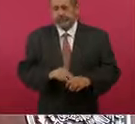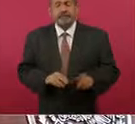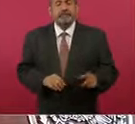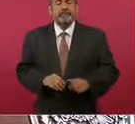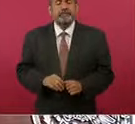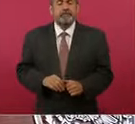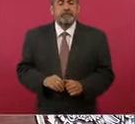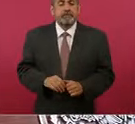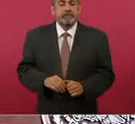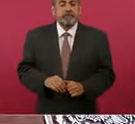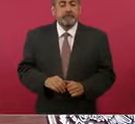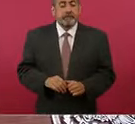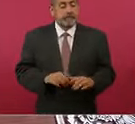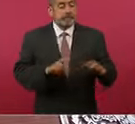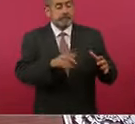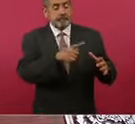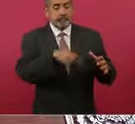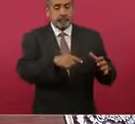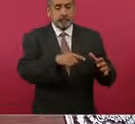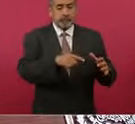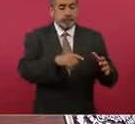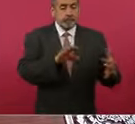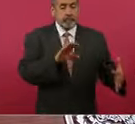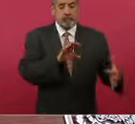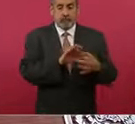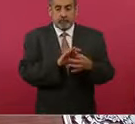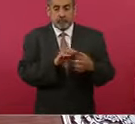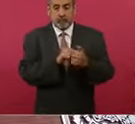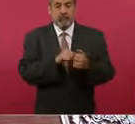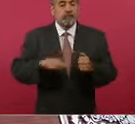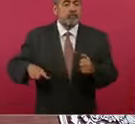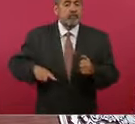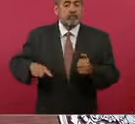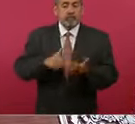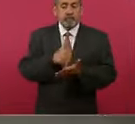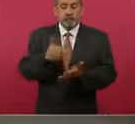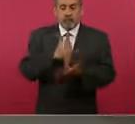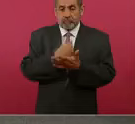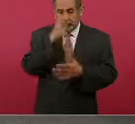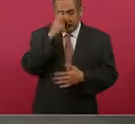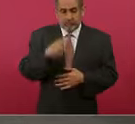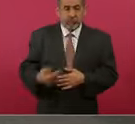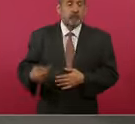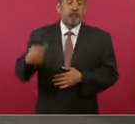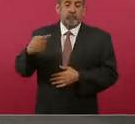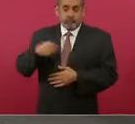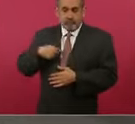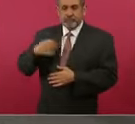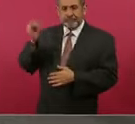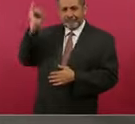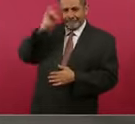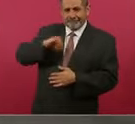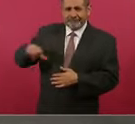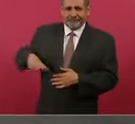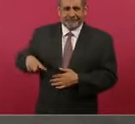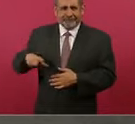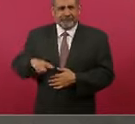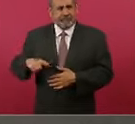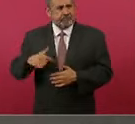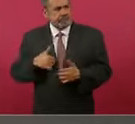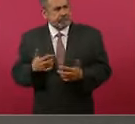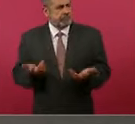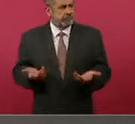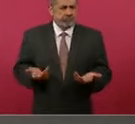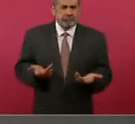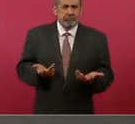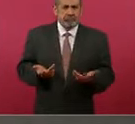como ese fideicomiso pertenecía al gobierno de la ciudad y yo era el jefe de gobierno, luego